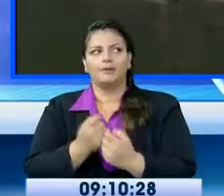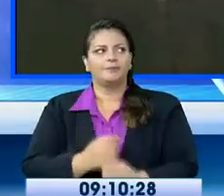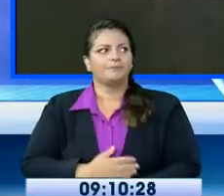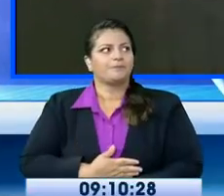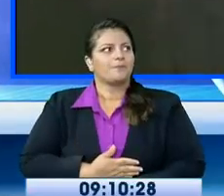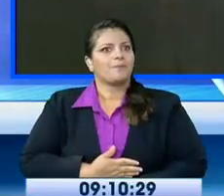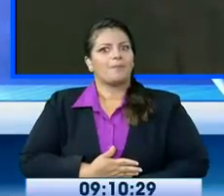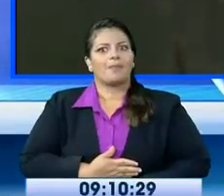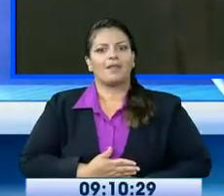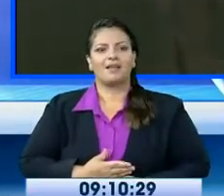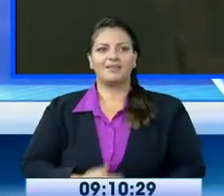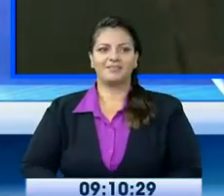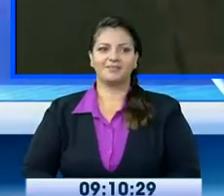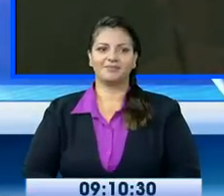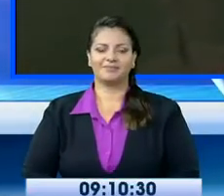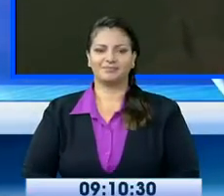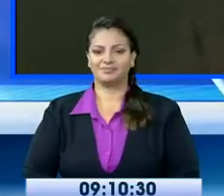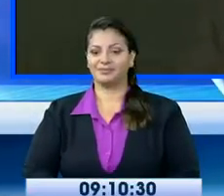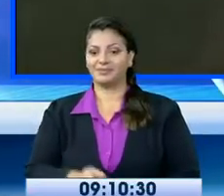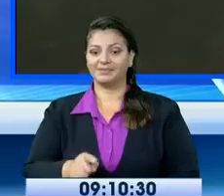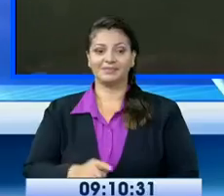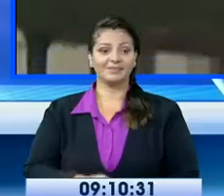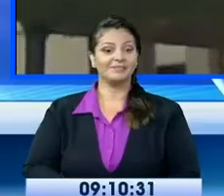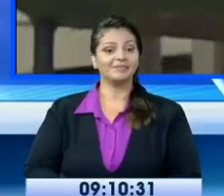están, unos casi ya listos,